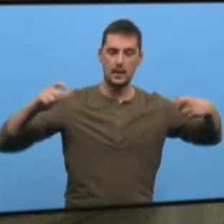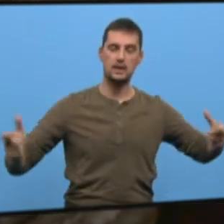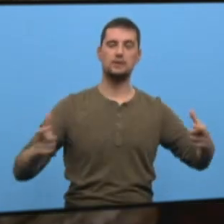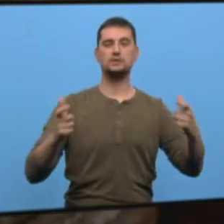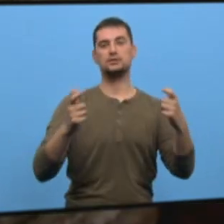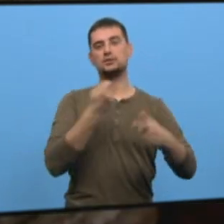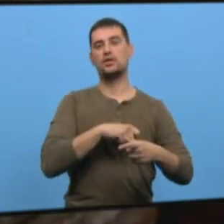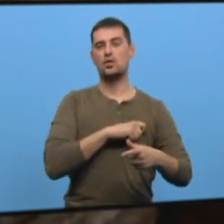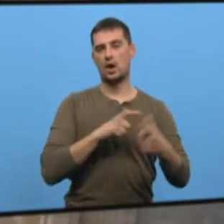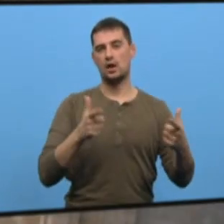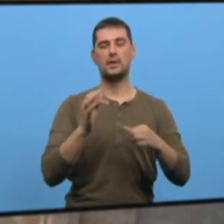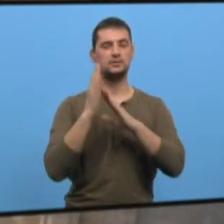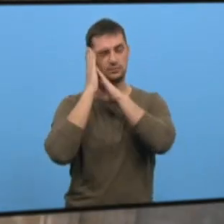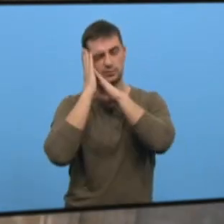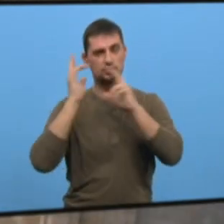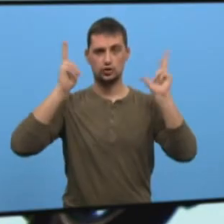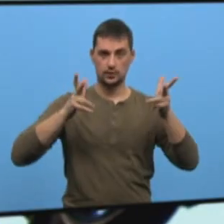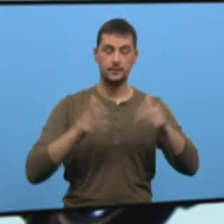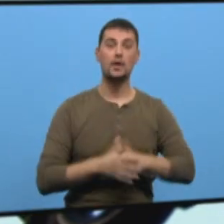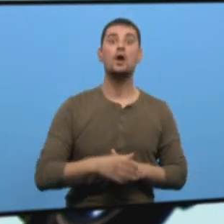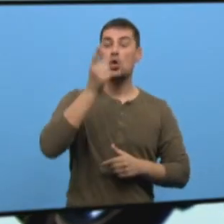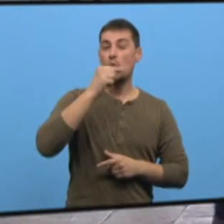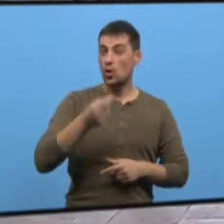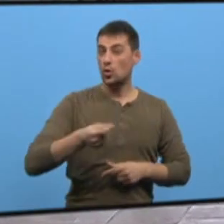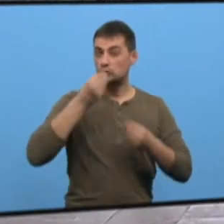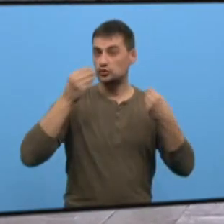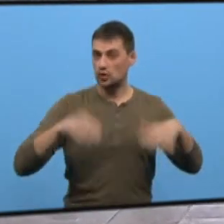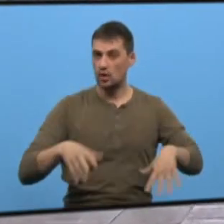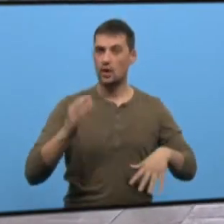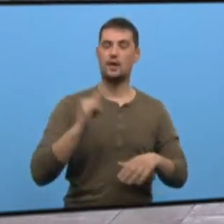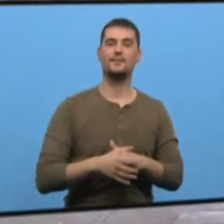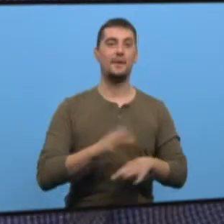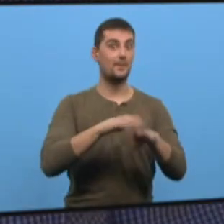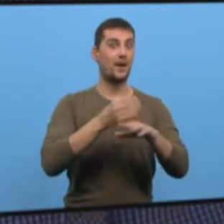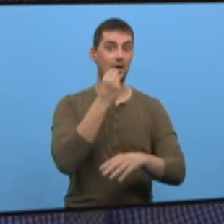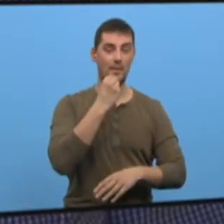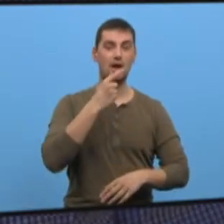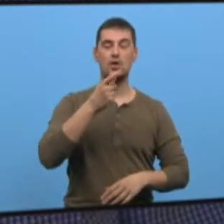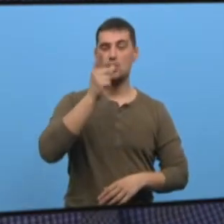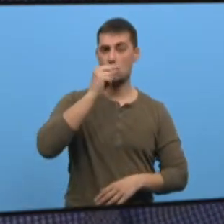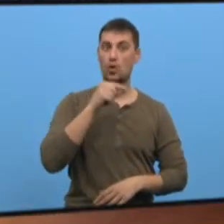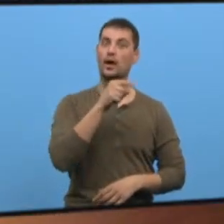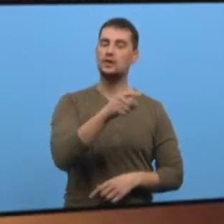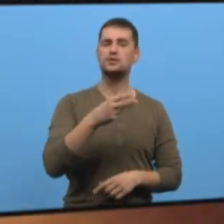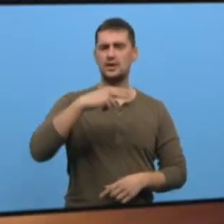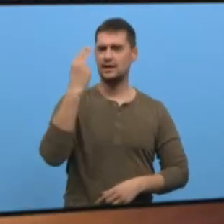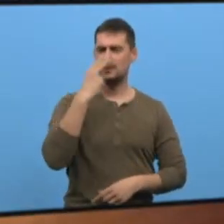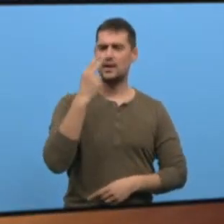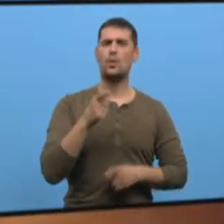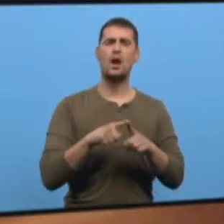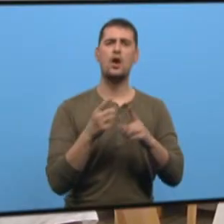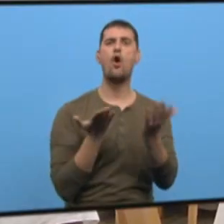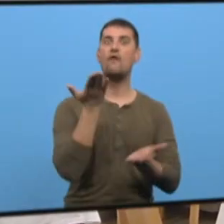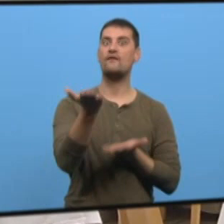y o Lugo histórico Monumental gastronómico para comer Lugo eng una interesante oferta